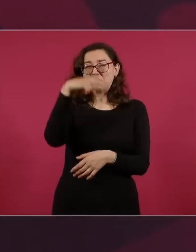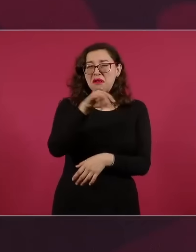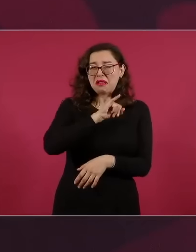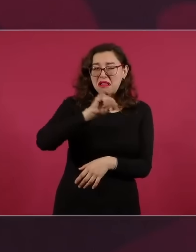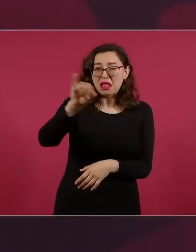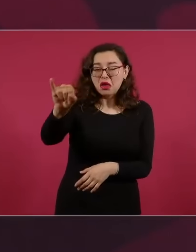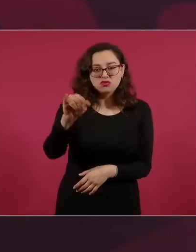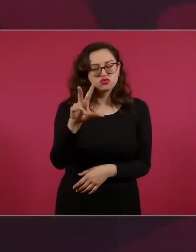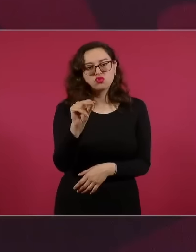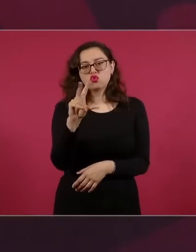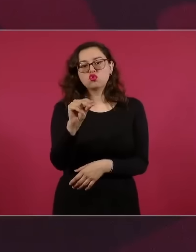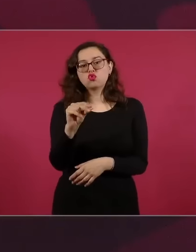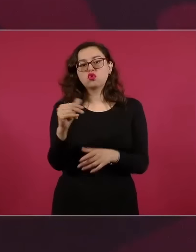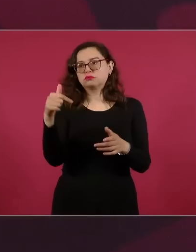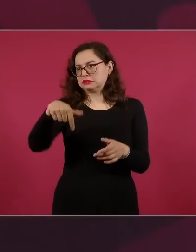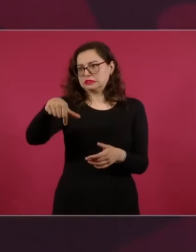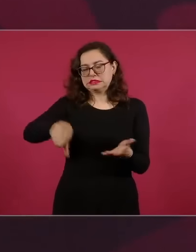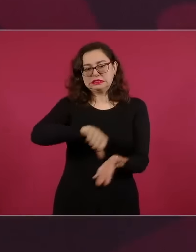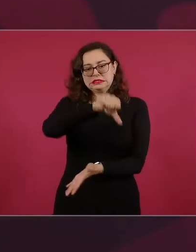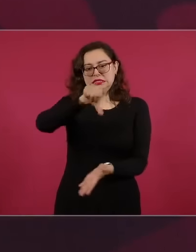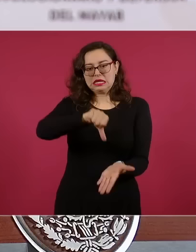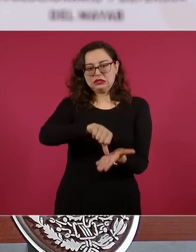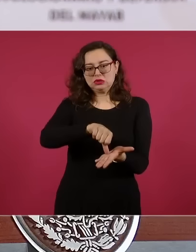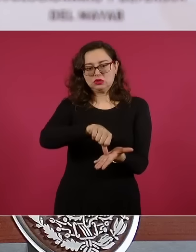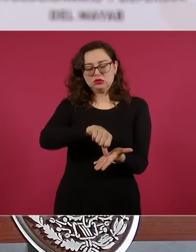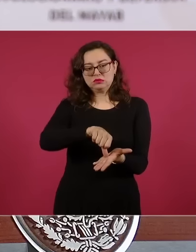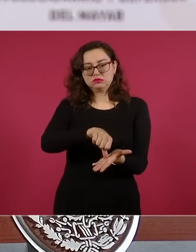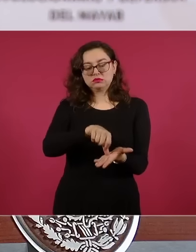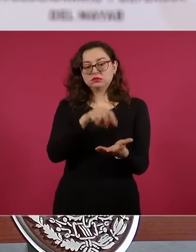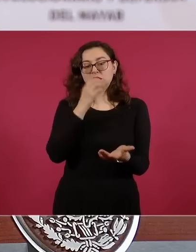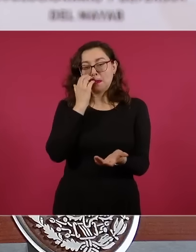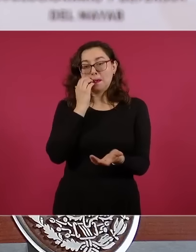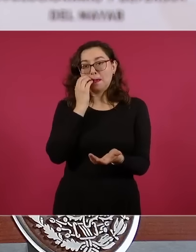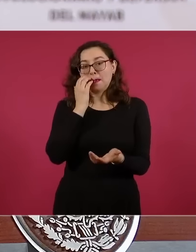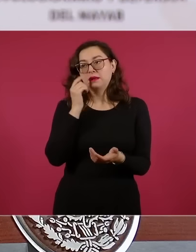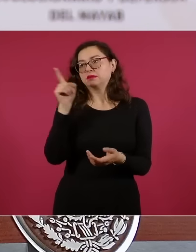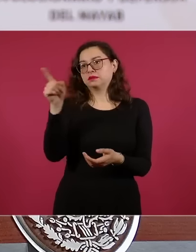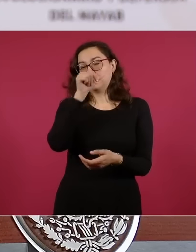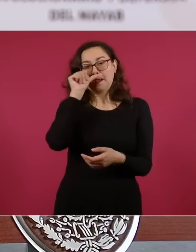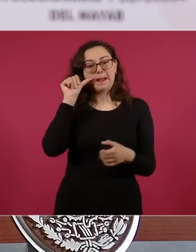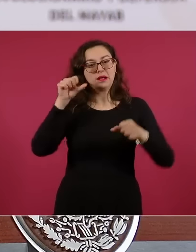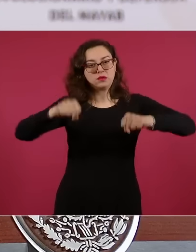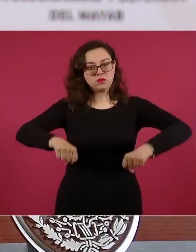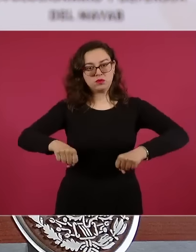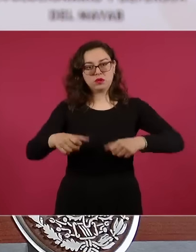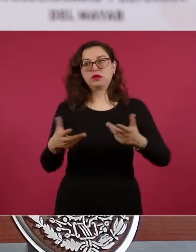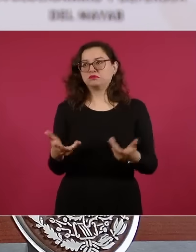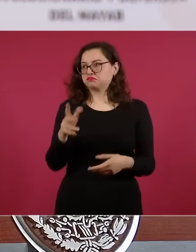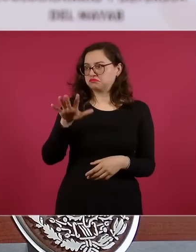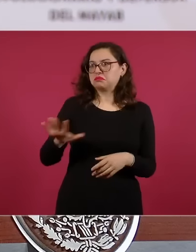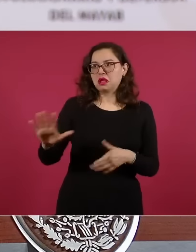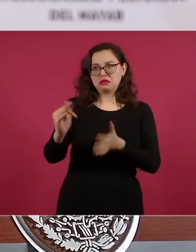de la Alameda, por su significado. No olvidemos